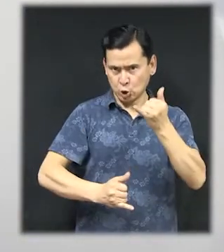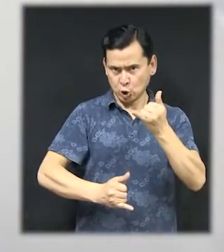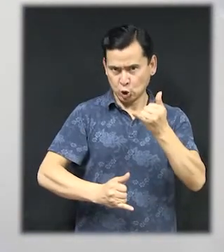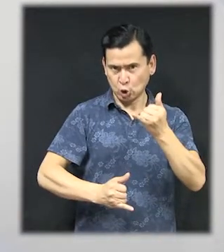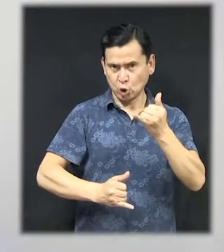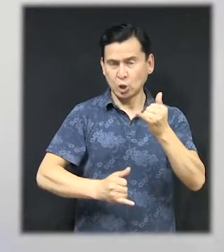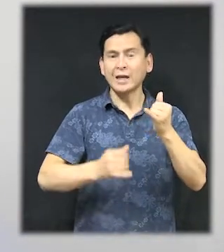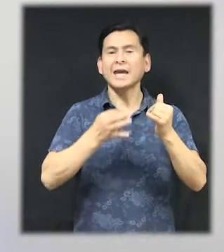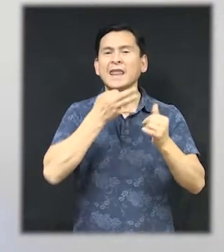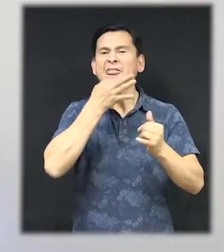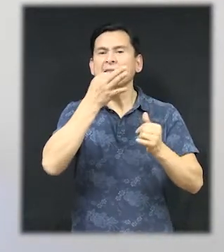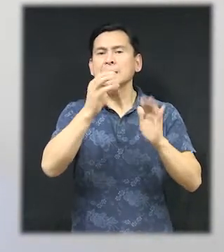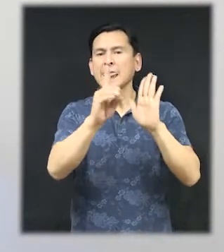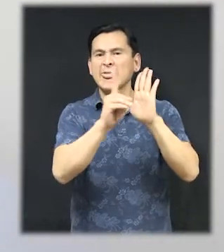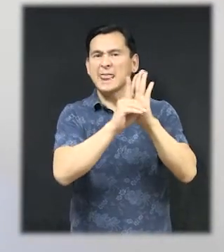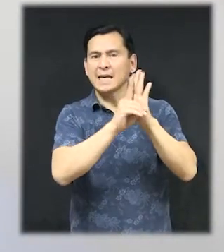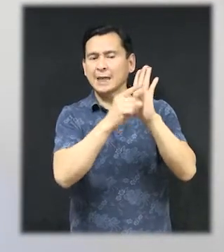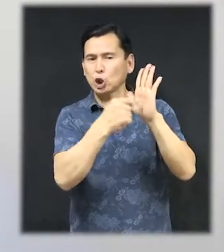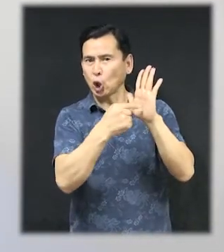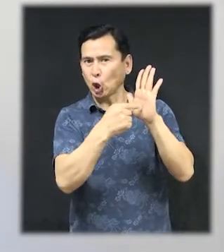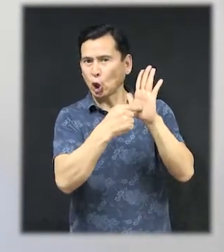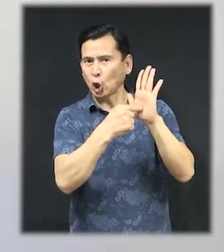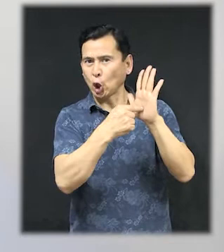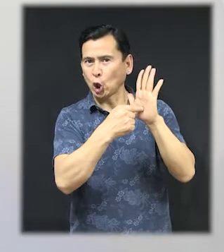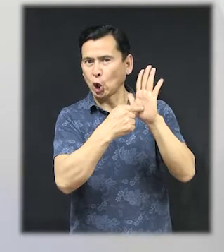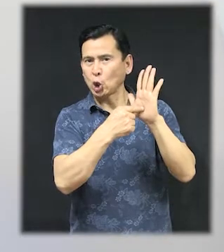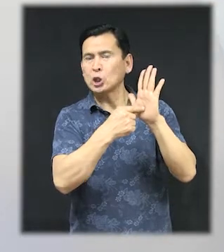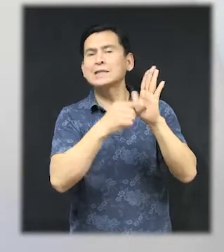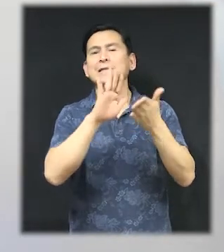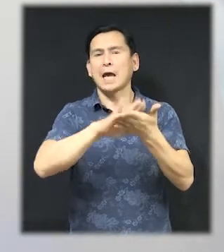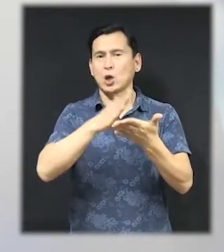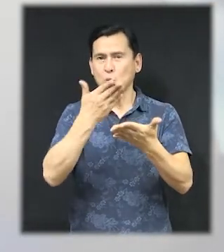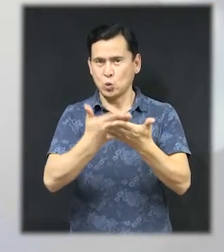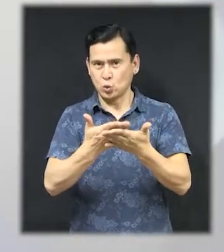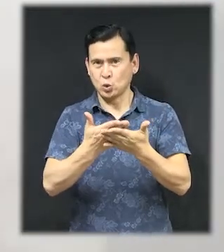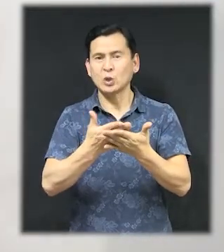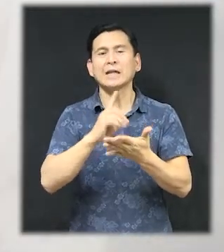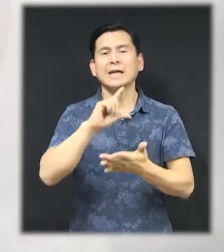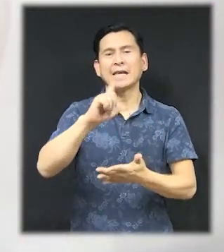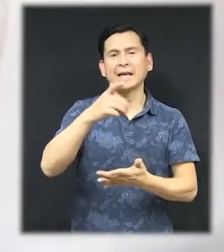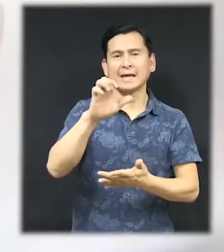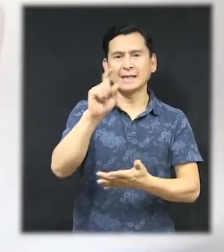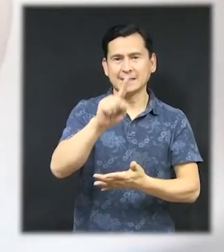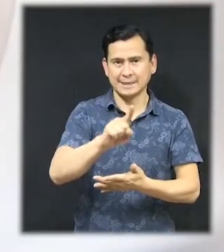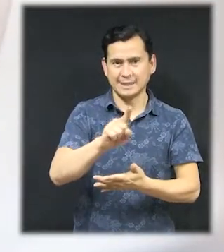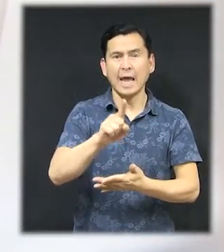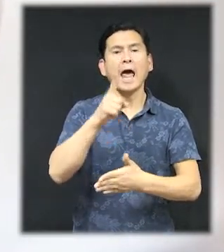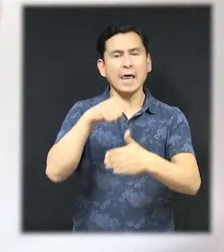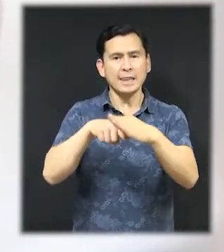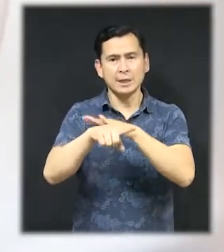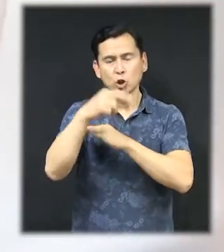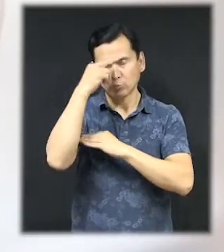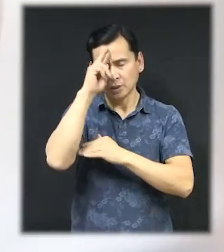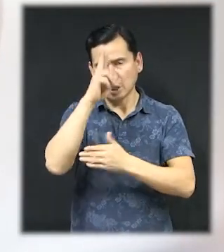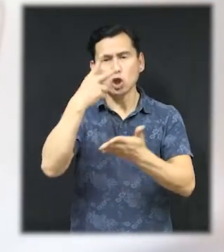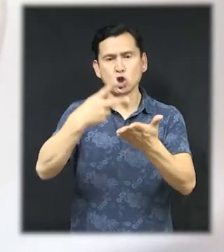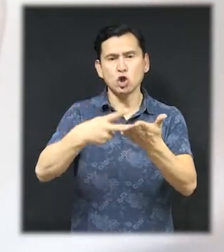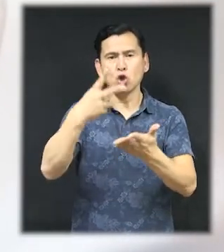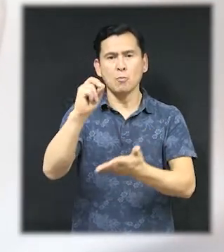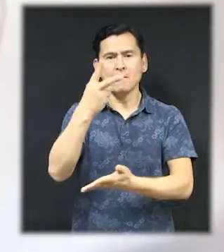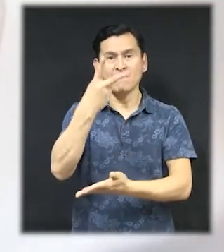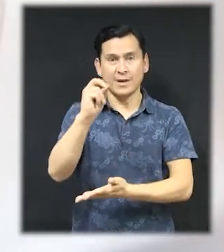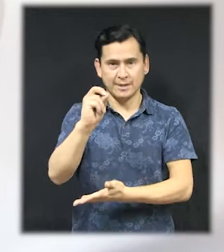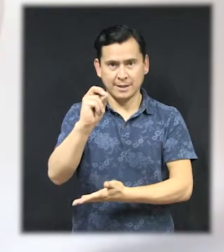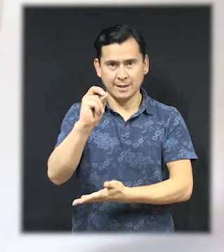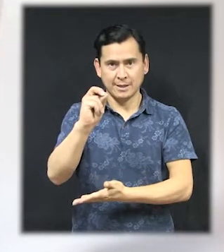el año 2020 se atendieron 16.982 problemáticas GES, con un